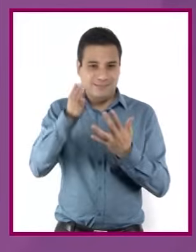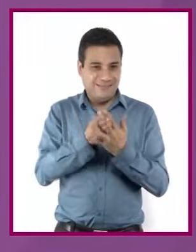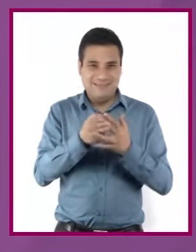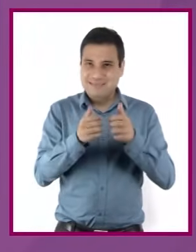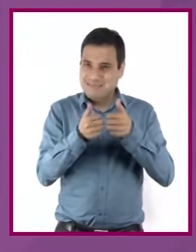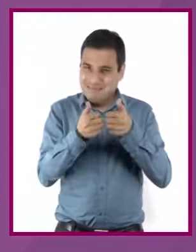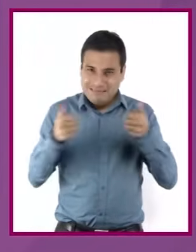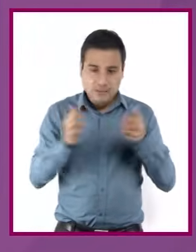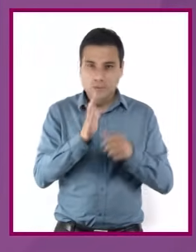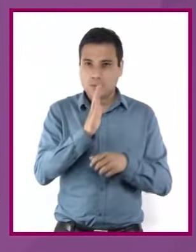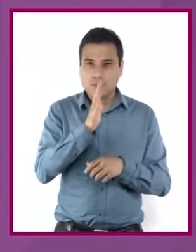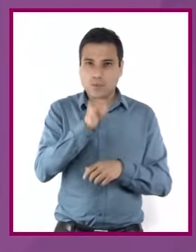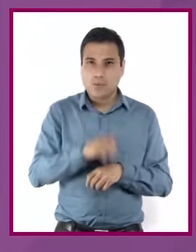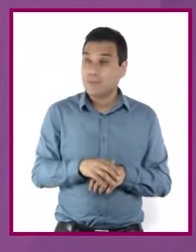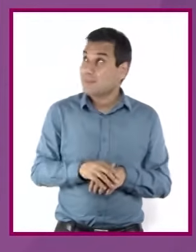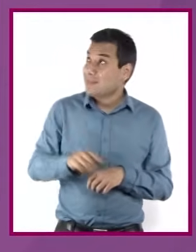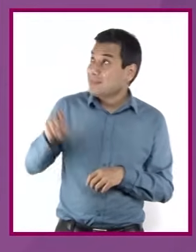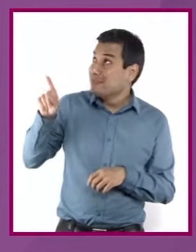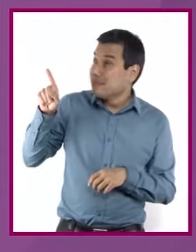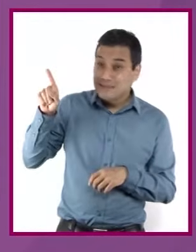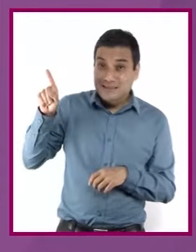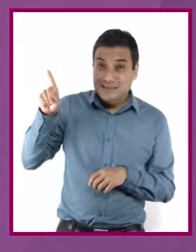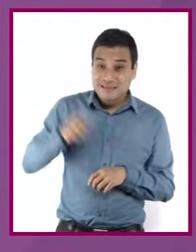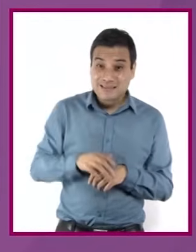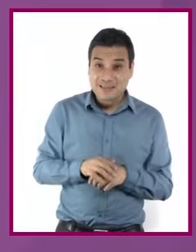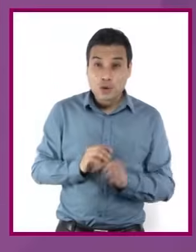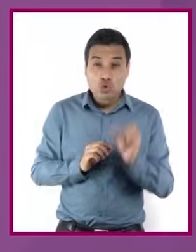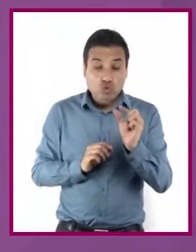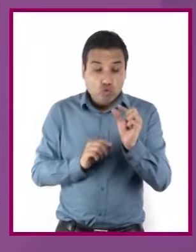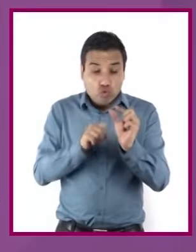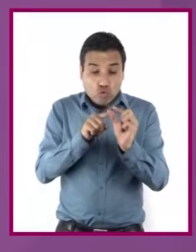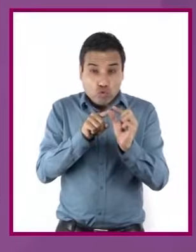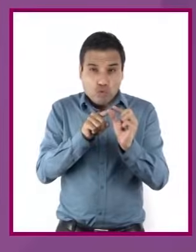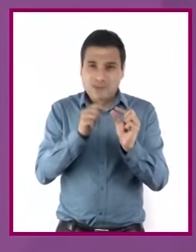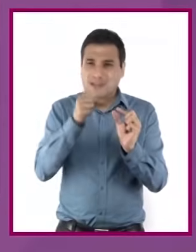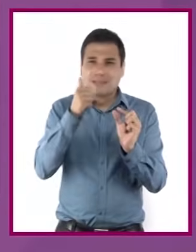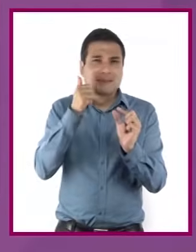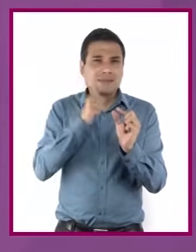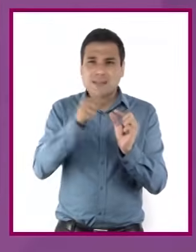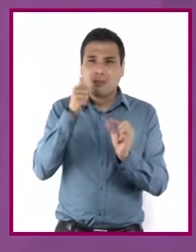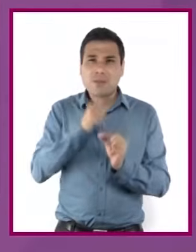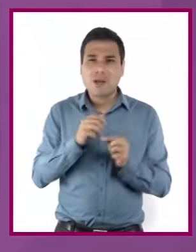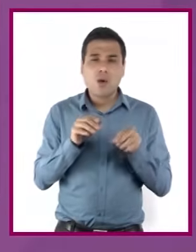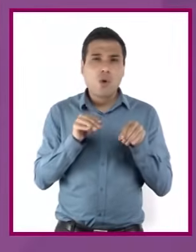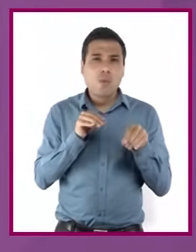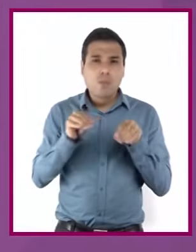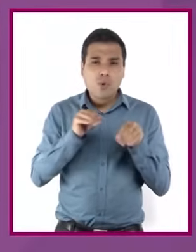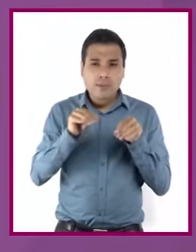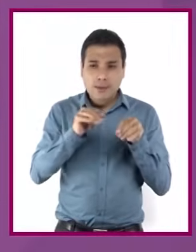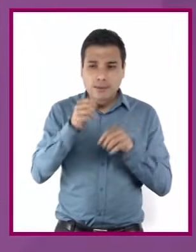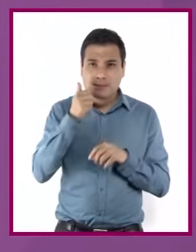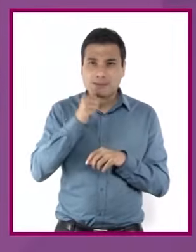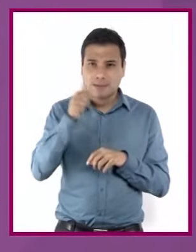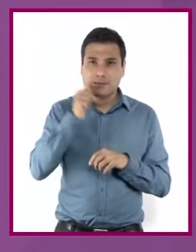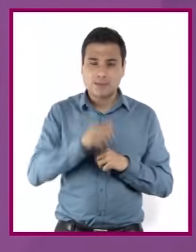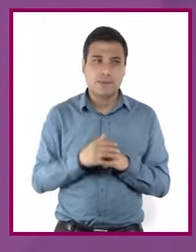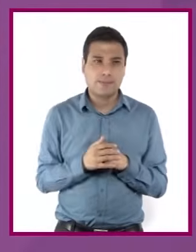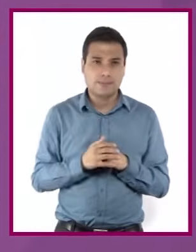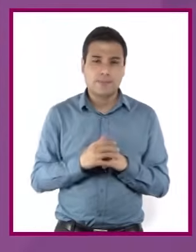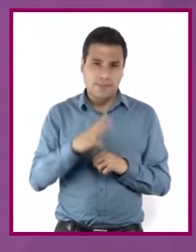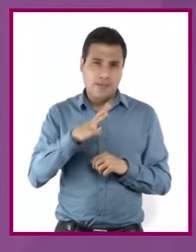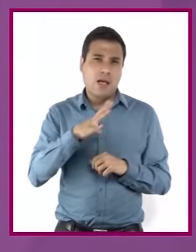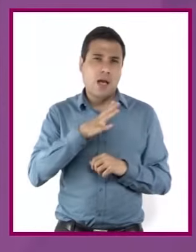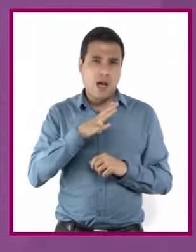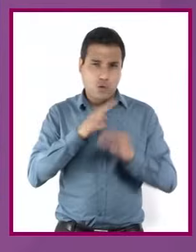Propuso que estas partículas de materia indestructible siempre se encuentran en movimiento y se distinguen entre sí solo por